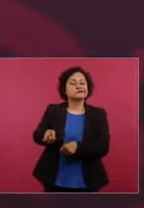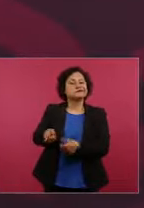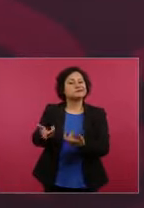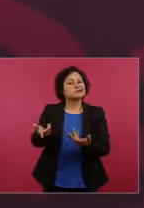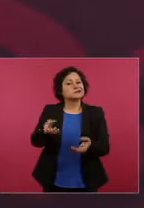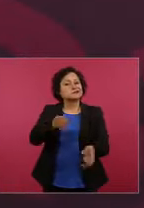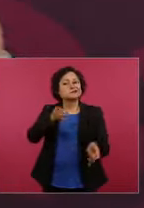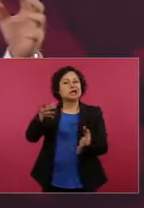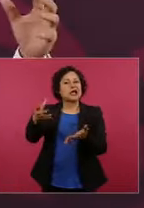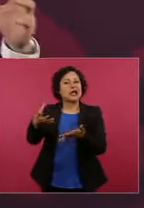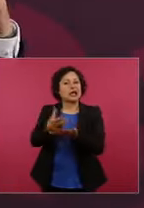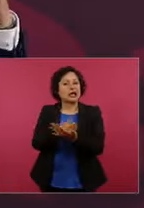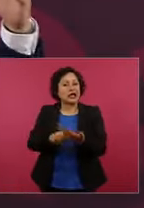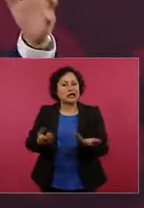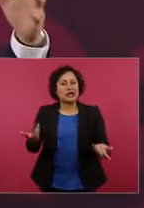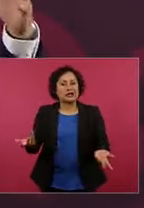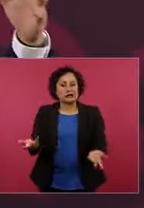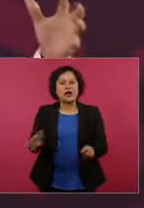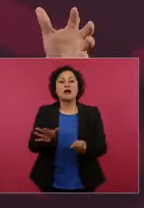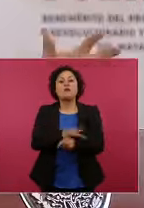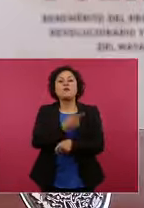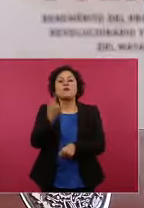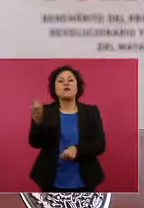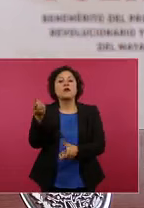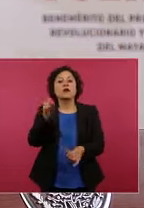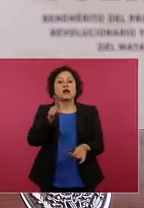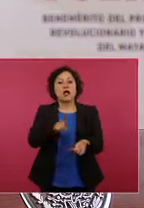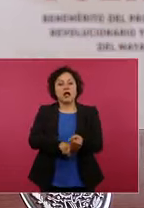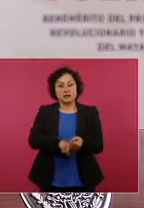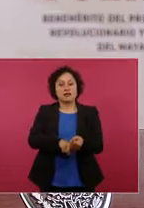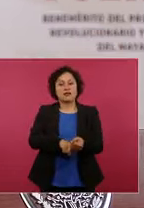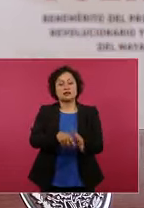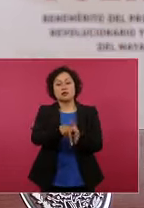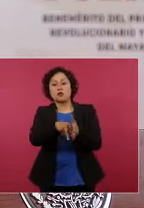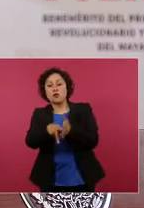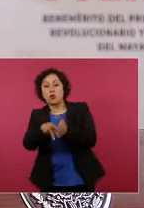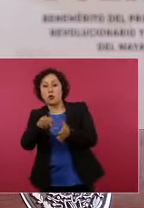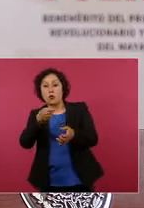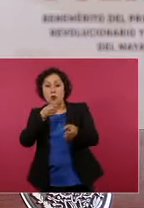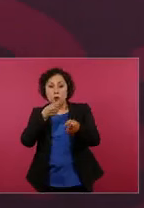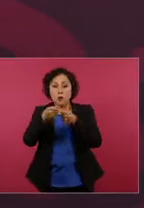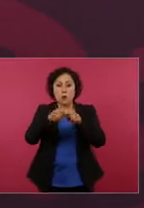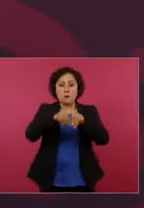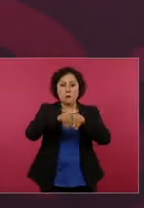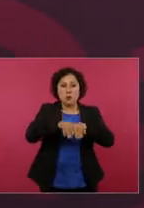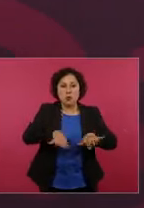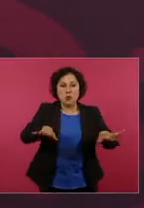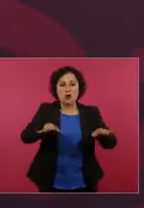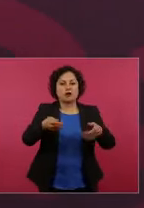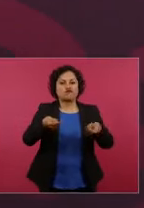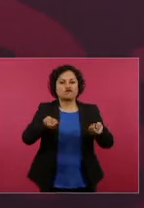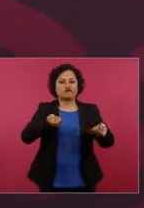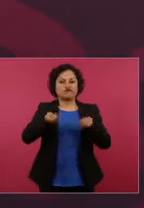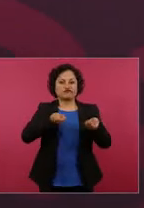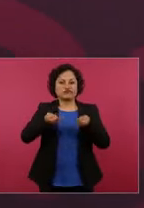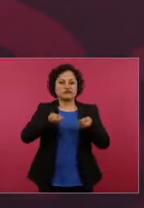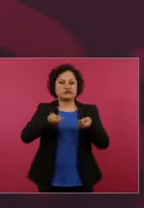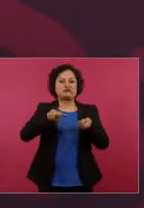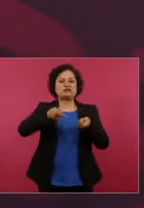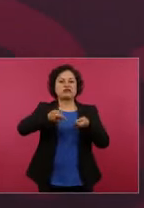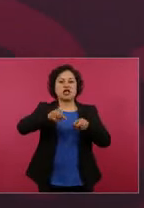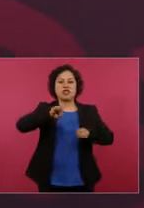y controlan a todos los medios de información.